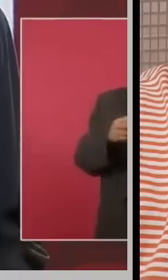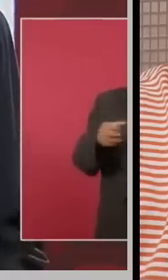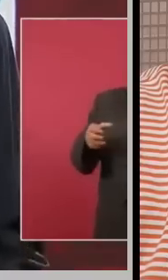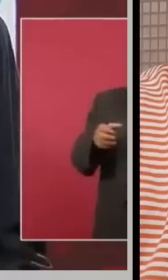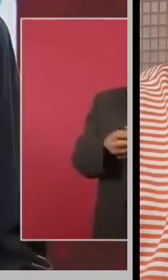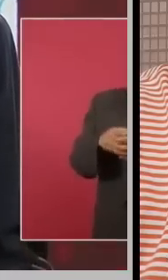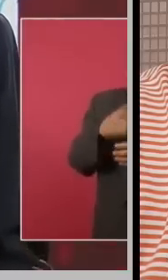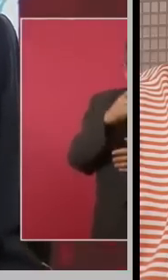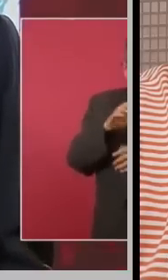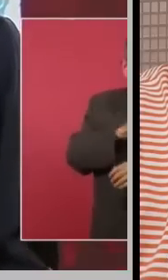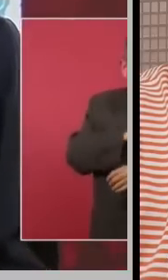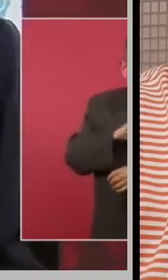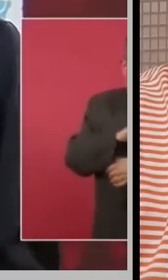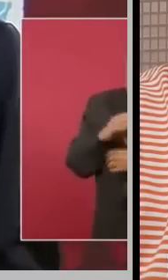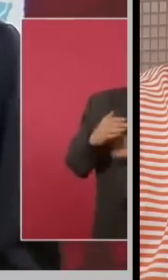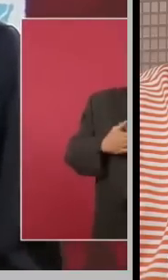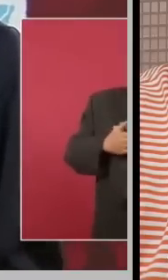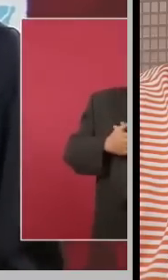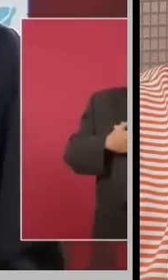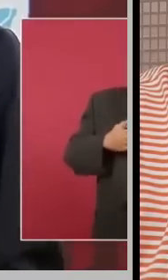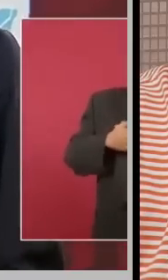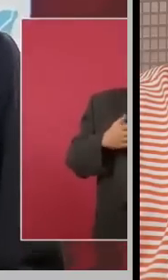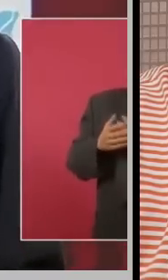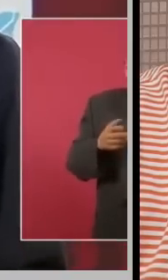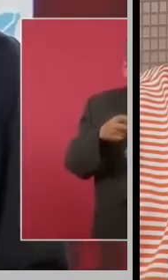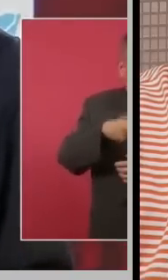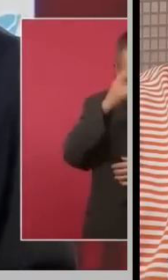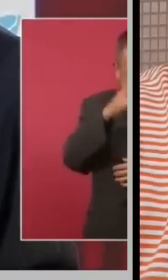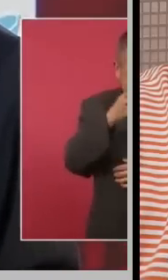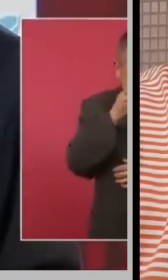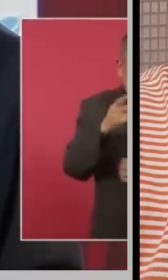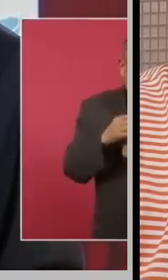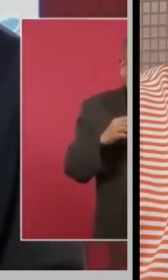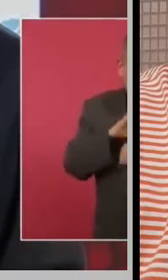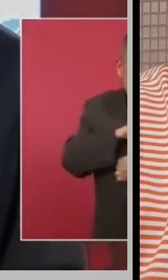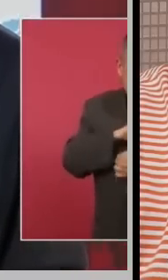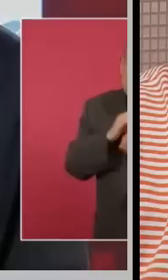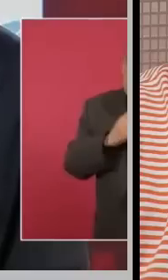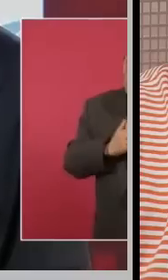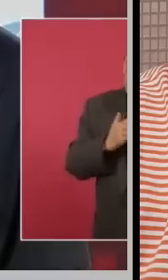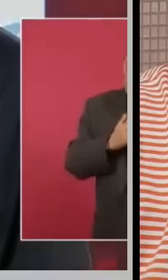apapacho como decimos en México